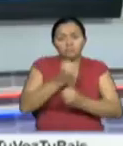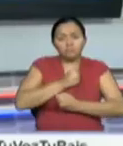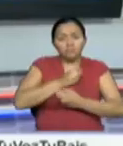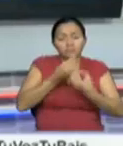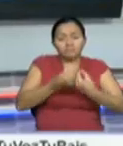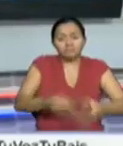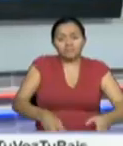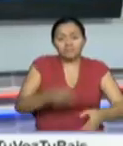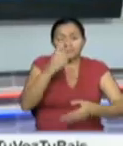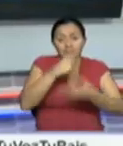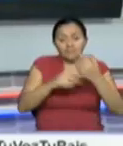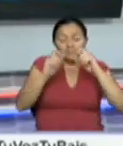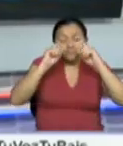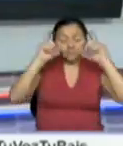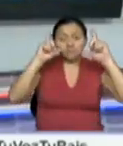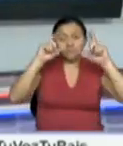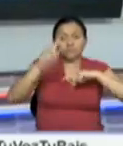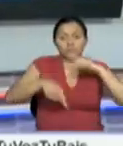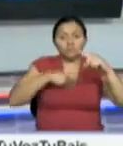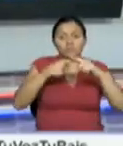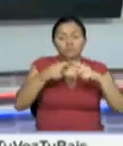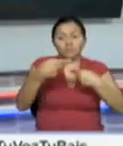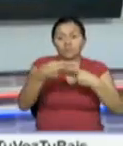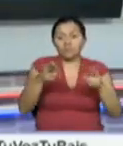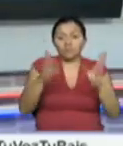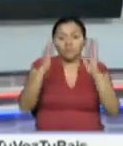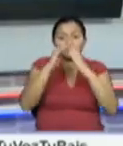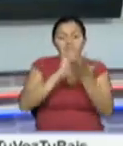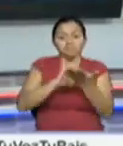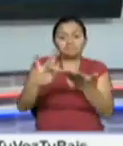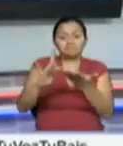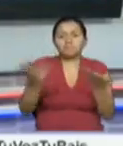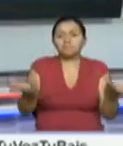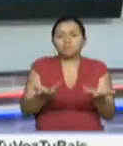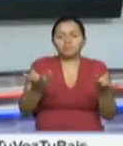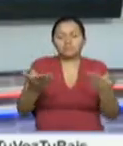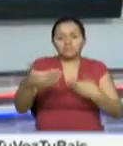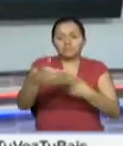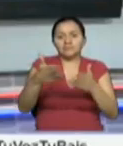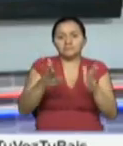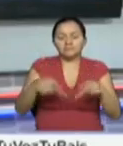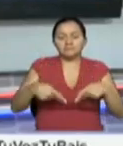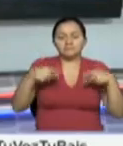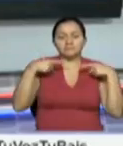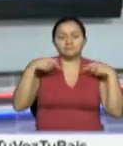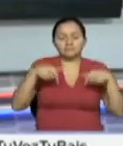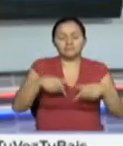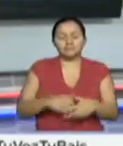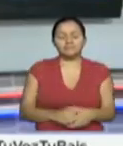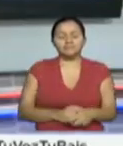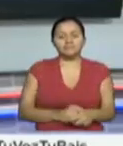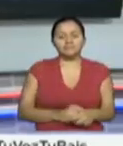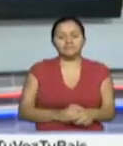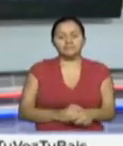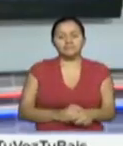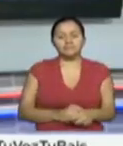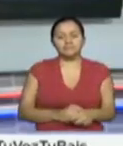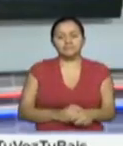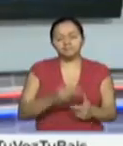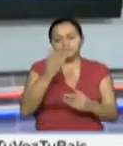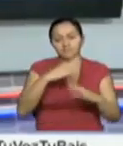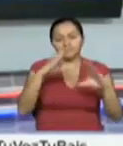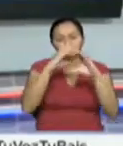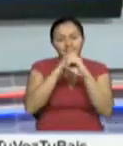que nuestros hijos despierten un día sin hogar y desamparados en el continente que sus padres conquistaron". Buenas